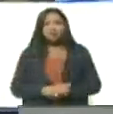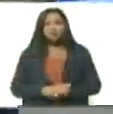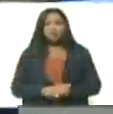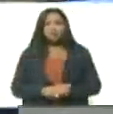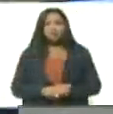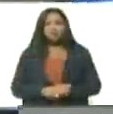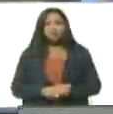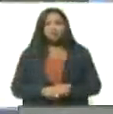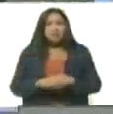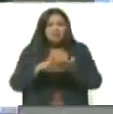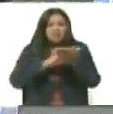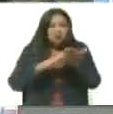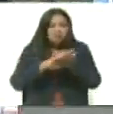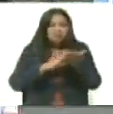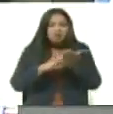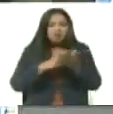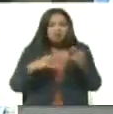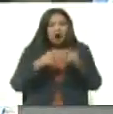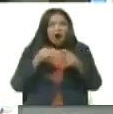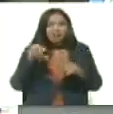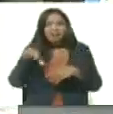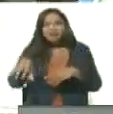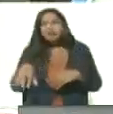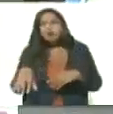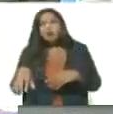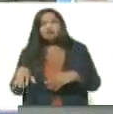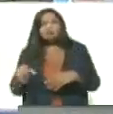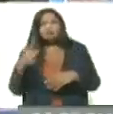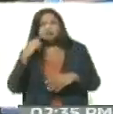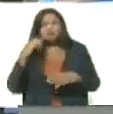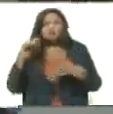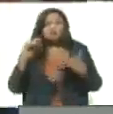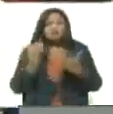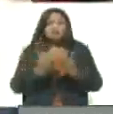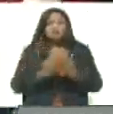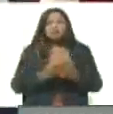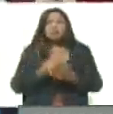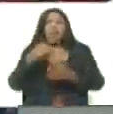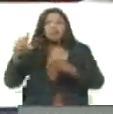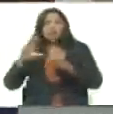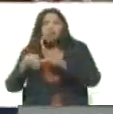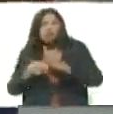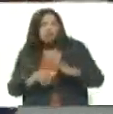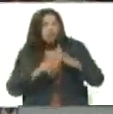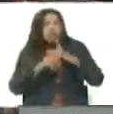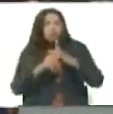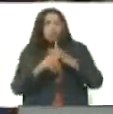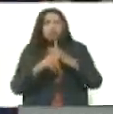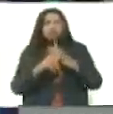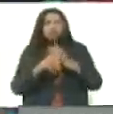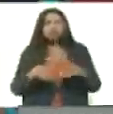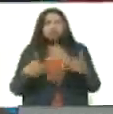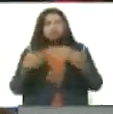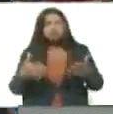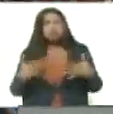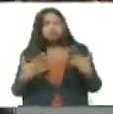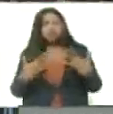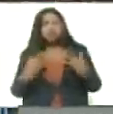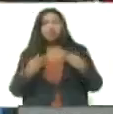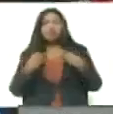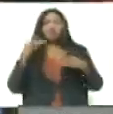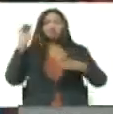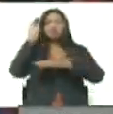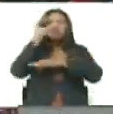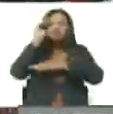de haber recuperado a este estado de la delincuencia, la alegría de la vida